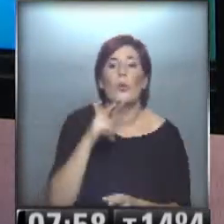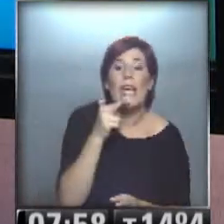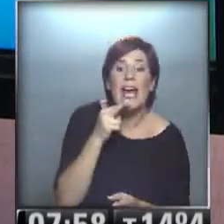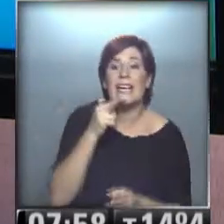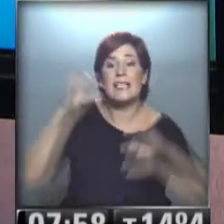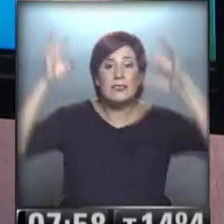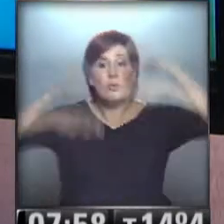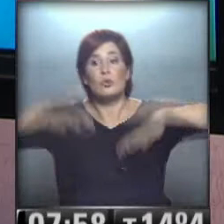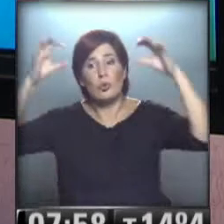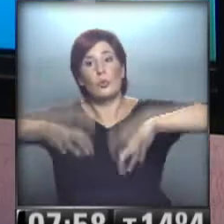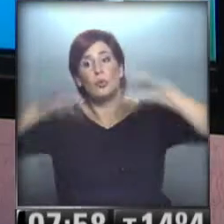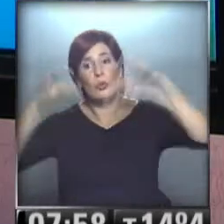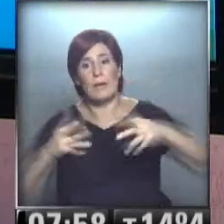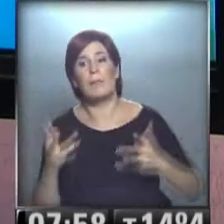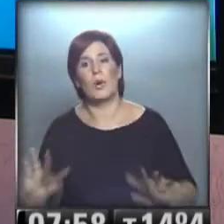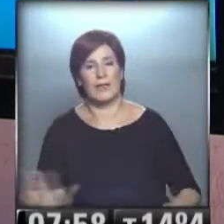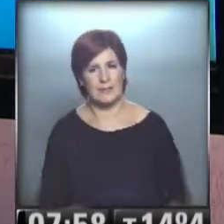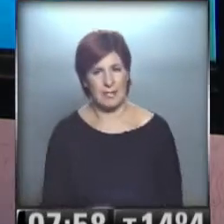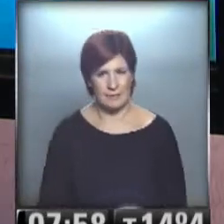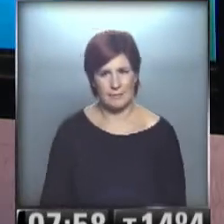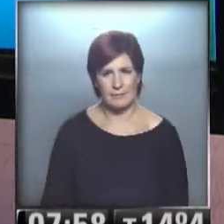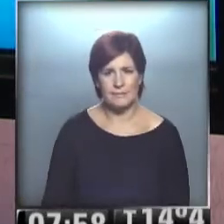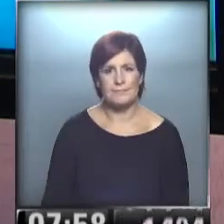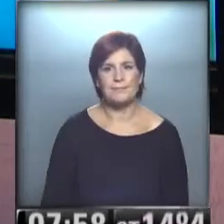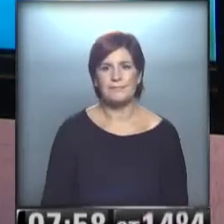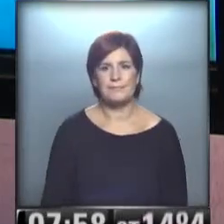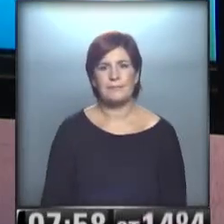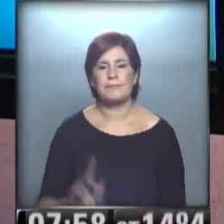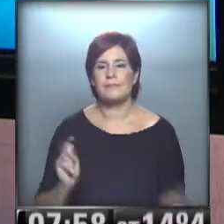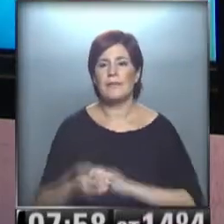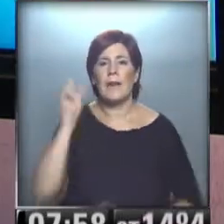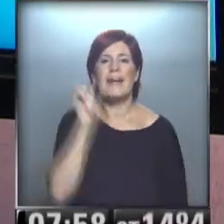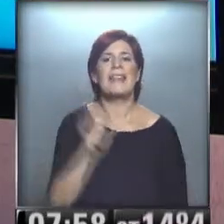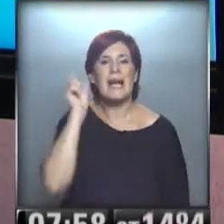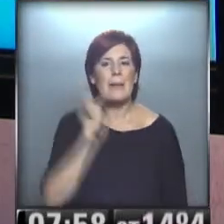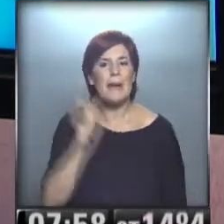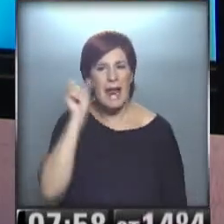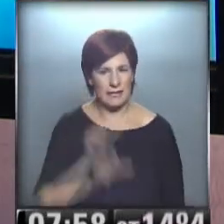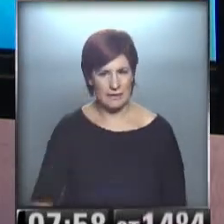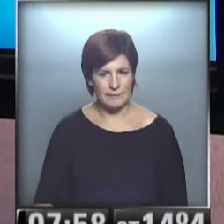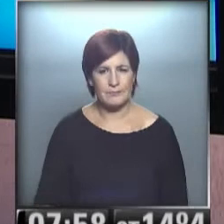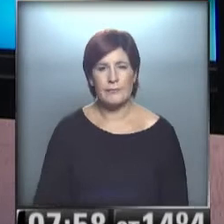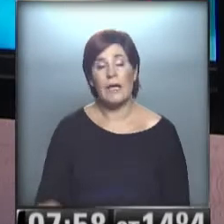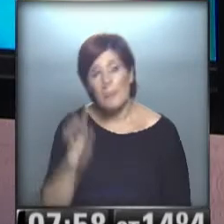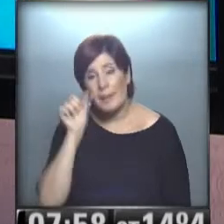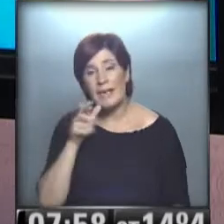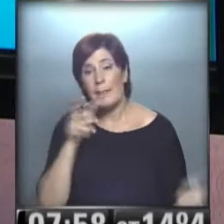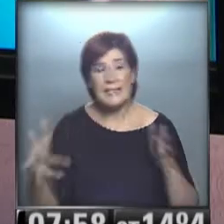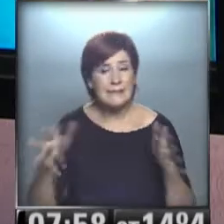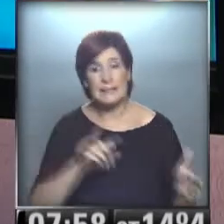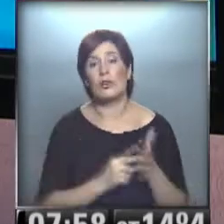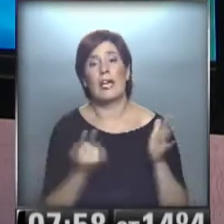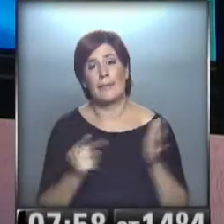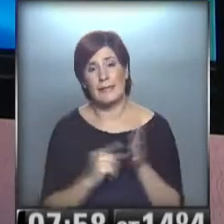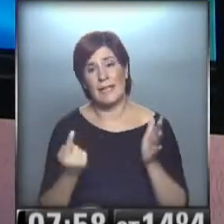hay probabilidad de lluvias en la ciudad de Buenos Aires. Nos vamos ahora a la costa atlántica, muy similar a la capital, a excepción de